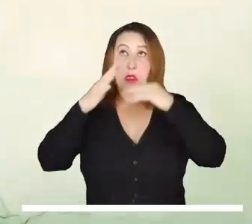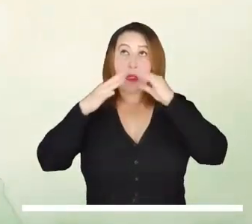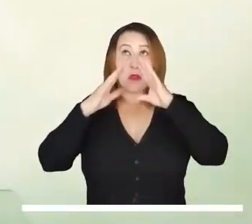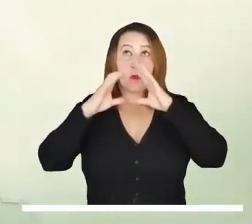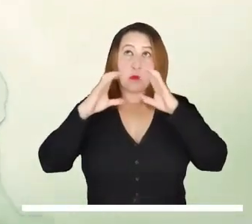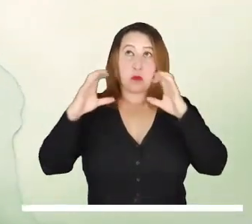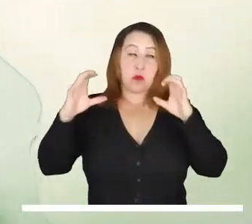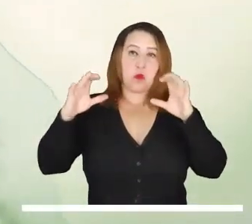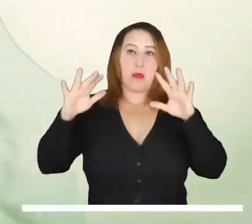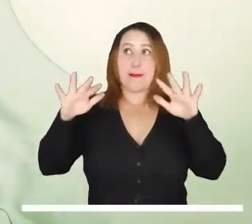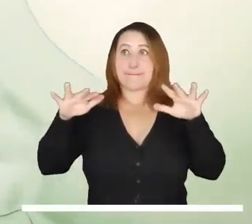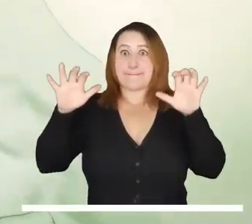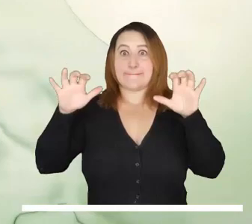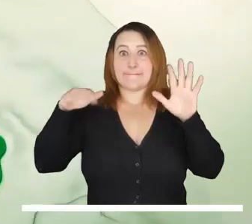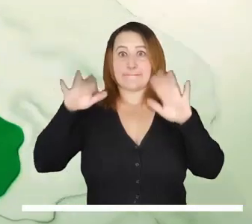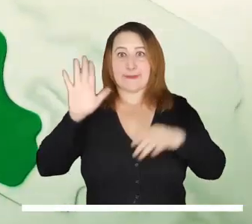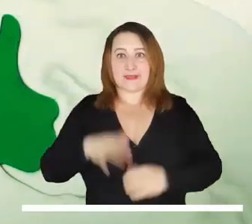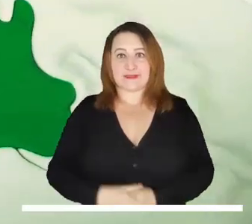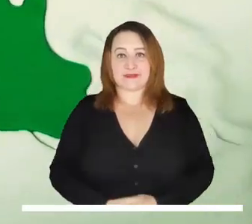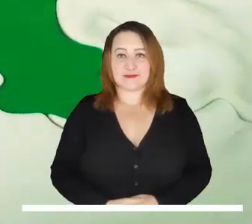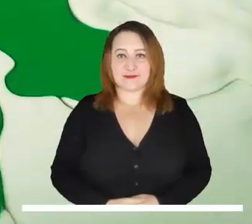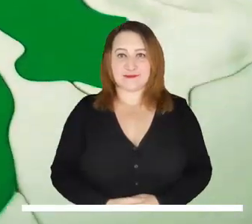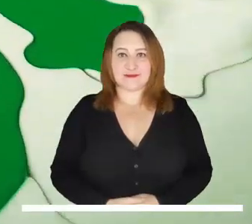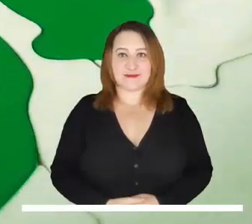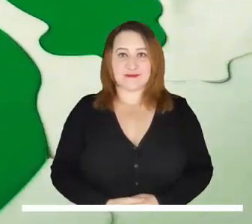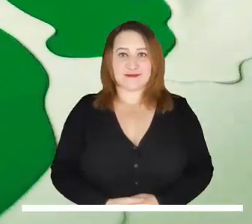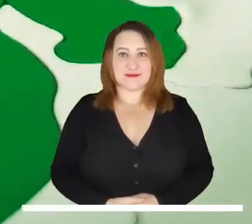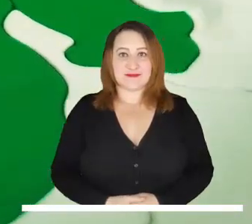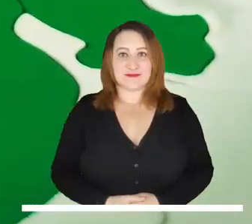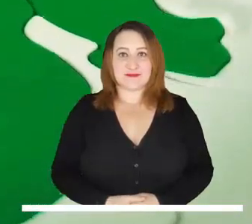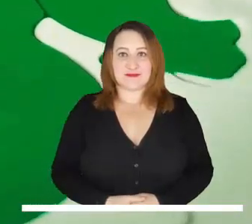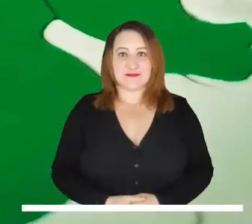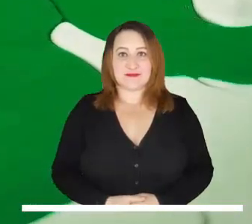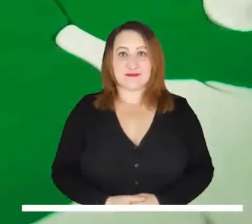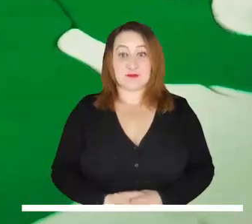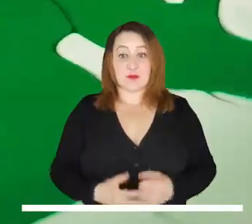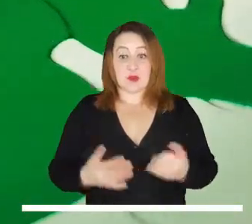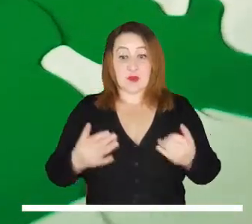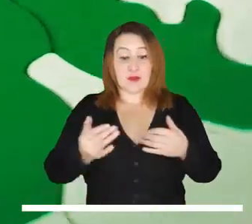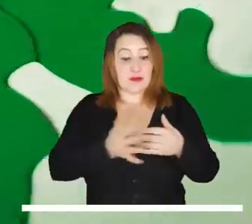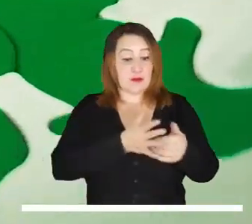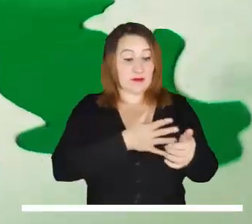día con un cielo ligeramente nublado y tiempo seco predominante.